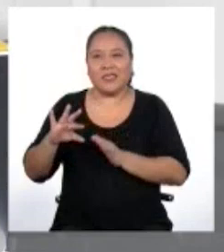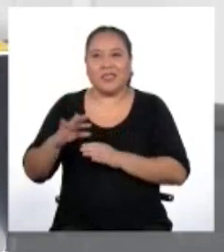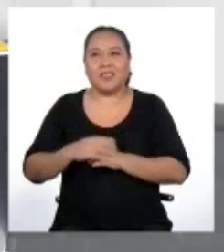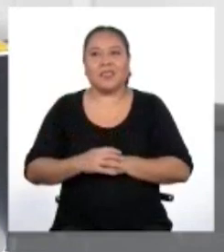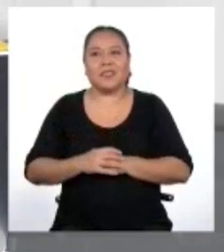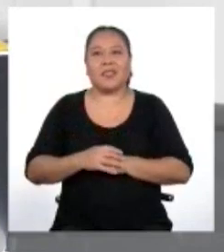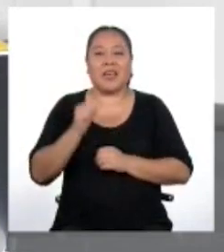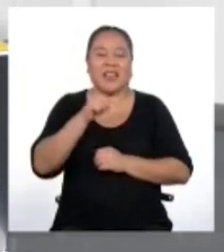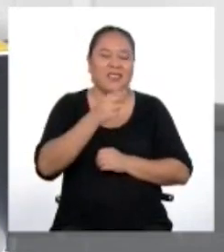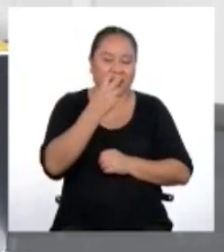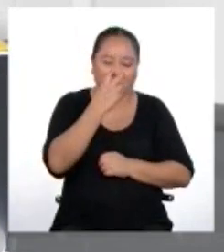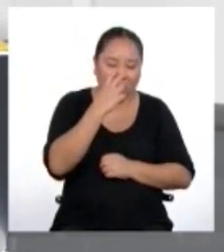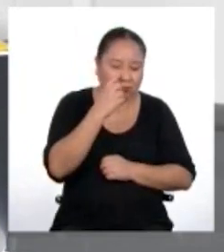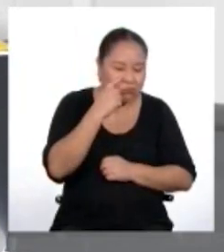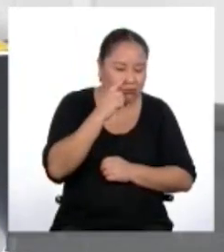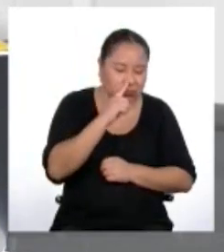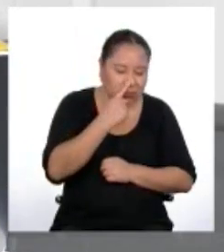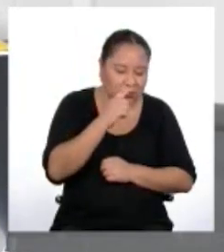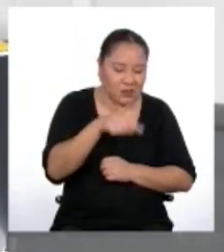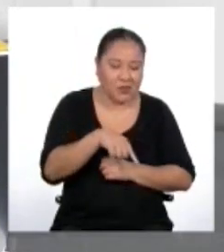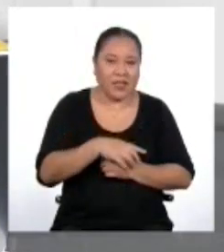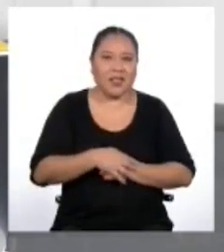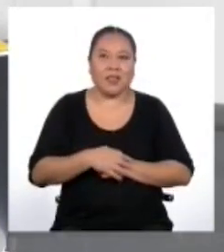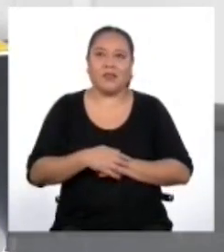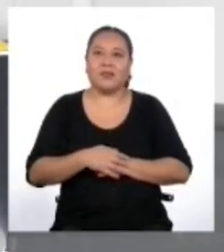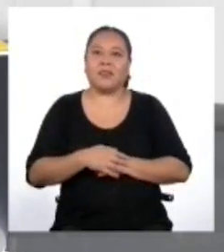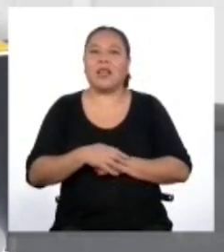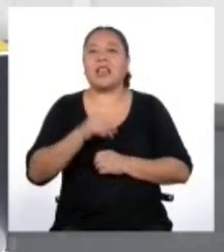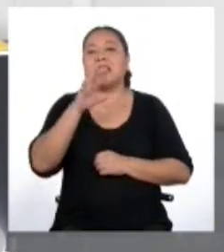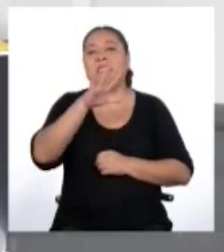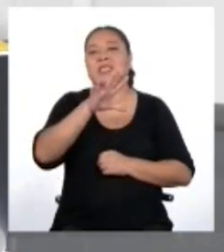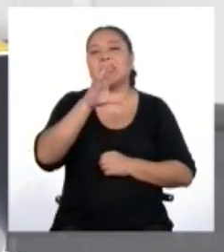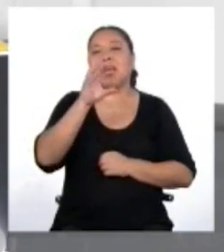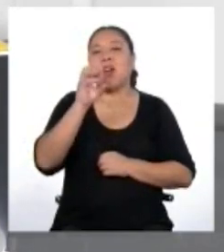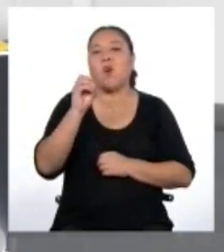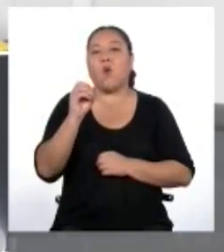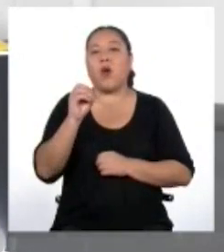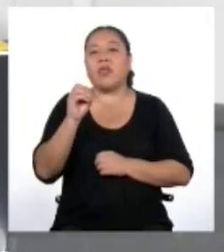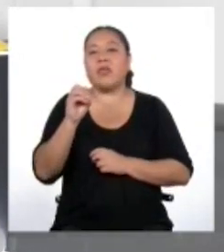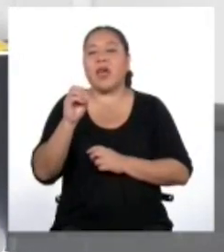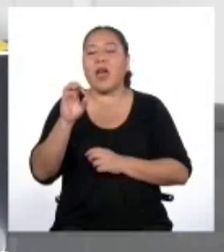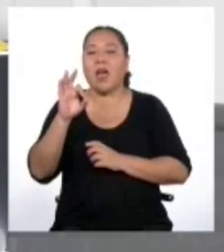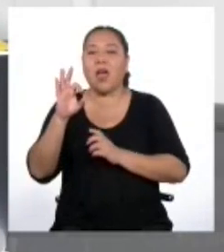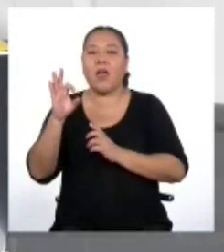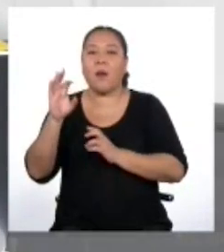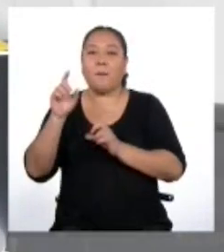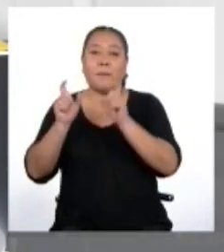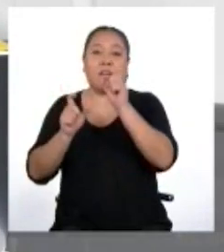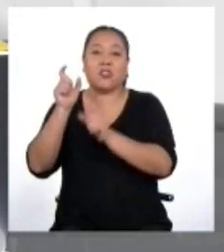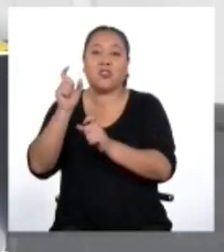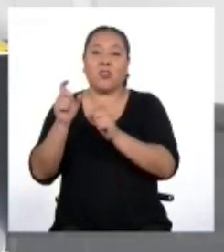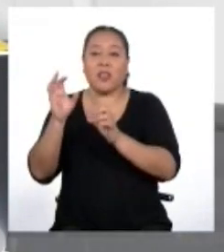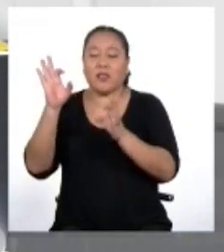Ya, este está mejor. ¿Qué son 50 físicos y 50 químicos juntos?